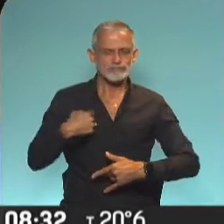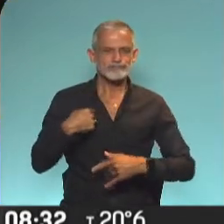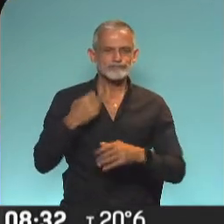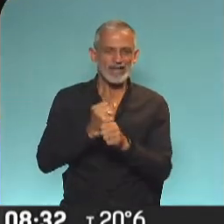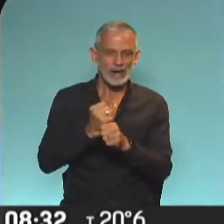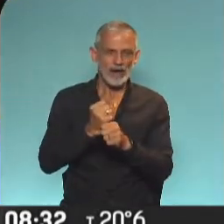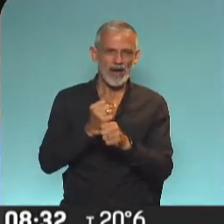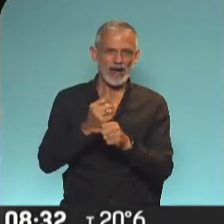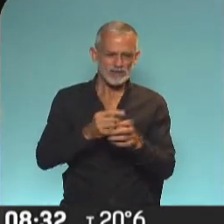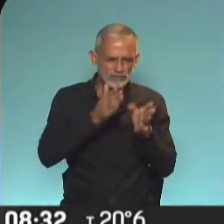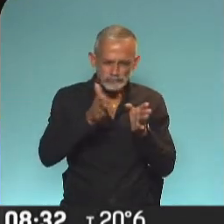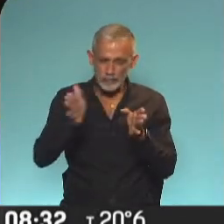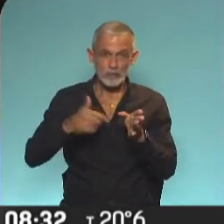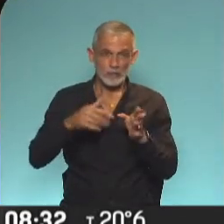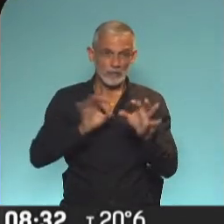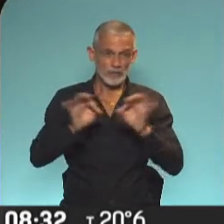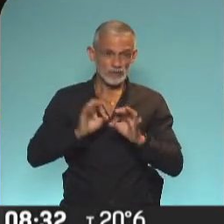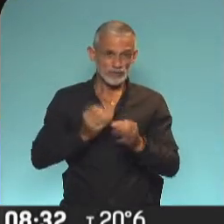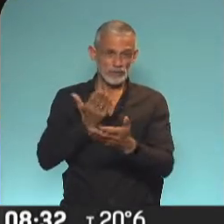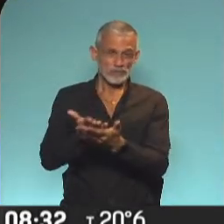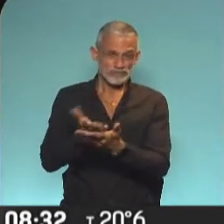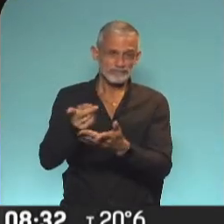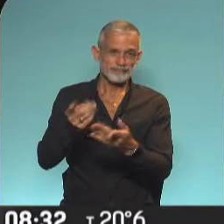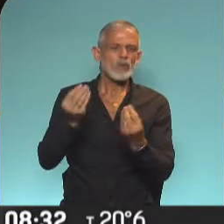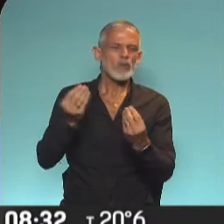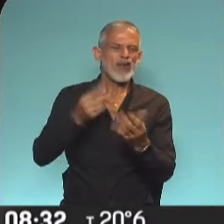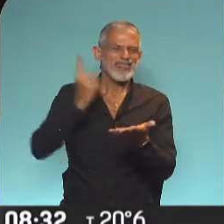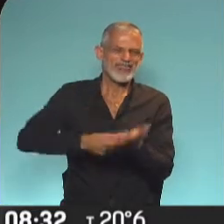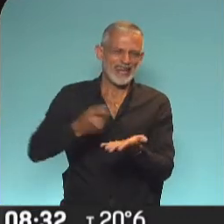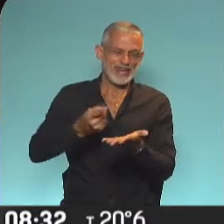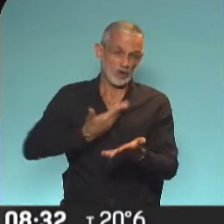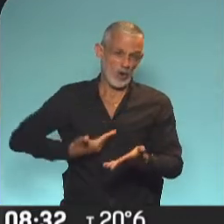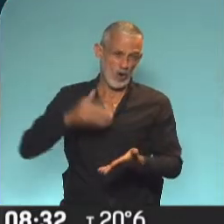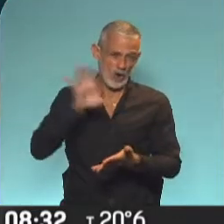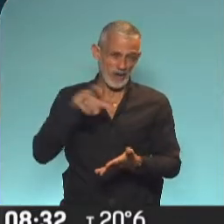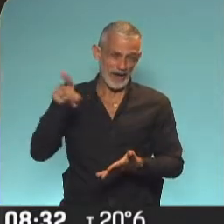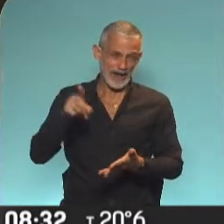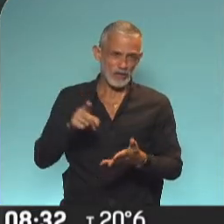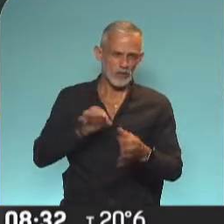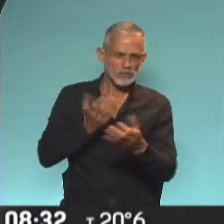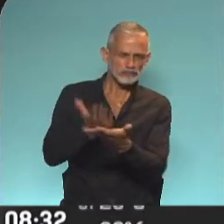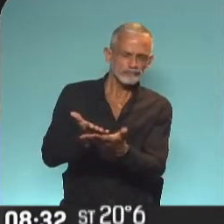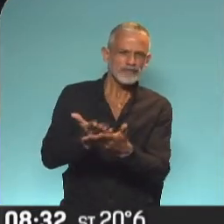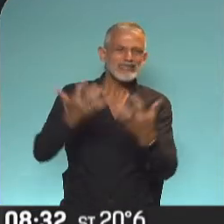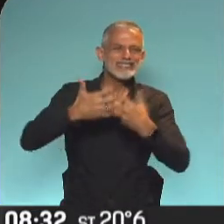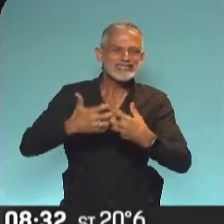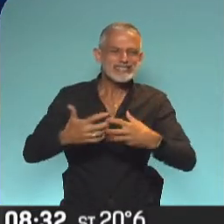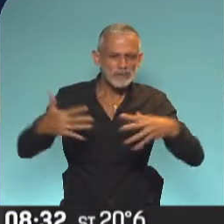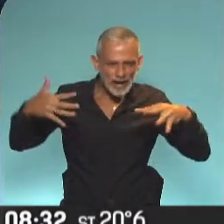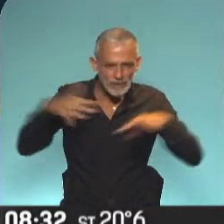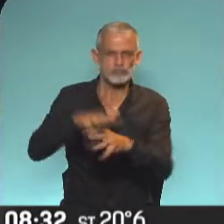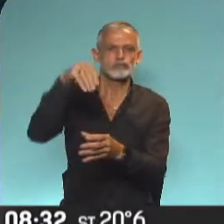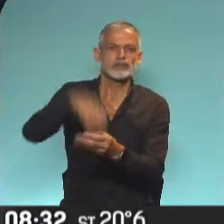todas. Nosotras presentamos este año a través de un decreto del gobernador lo que es el Sistema Integrado de Políticas